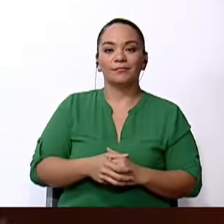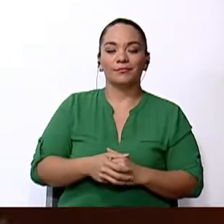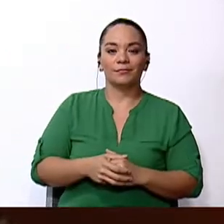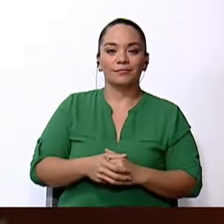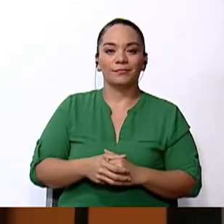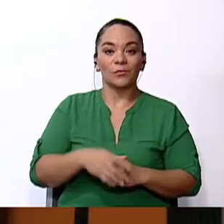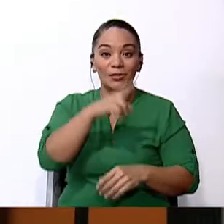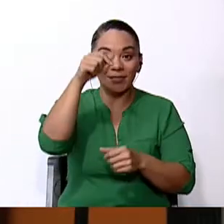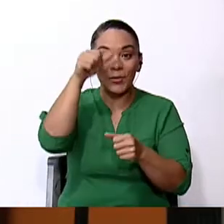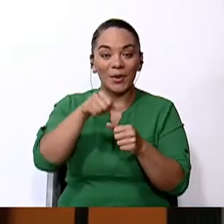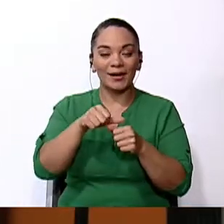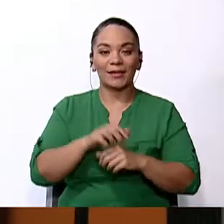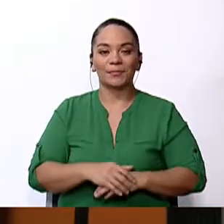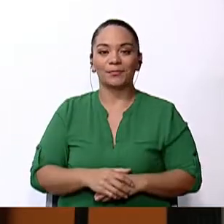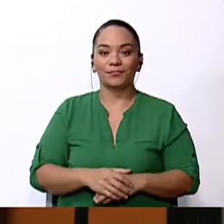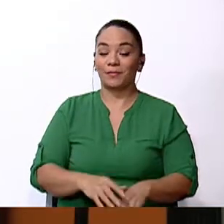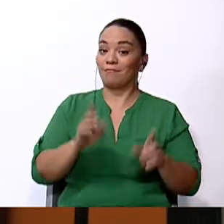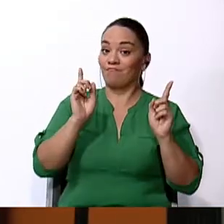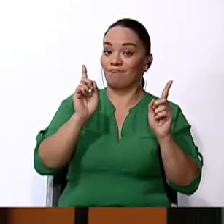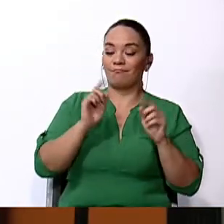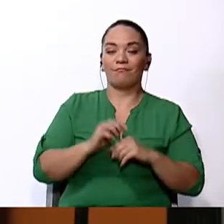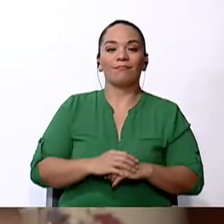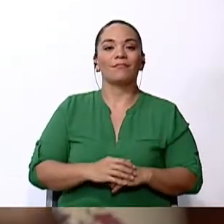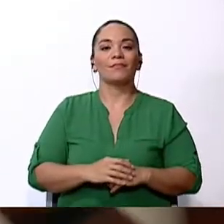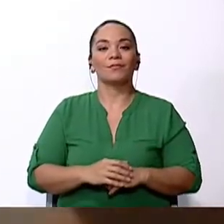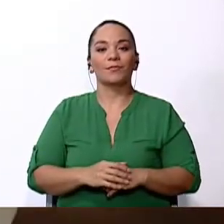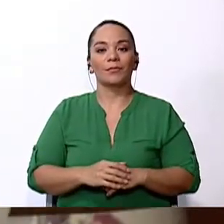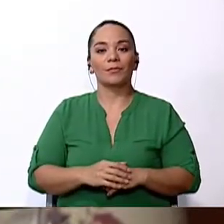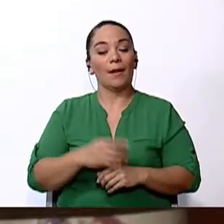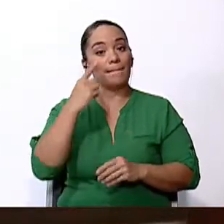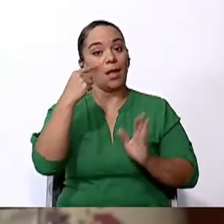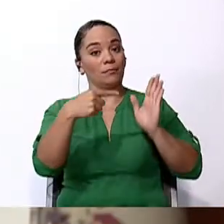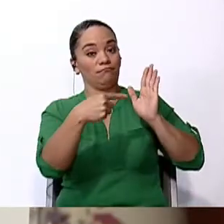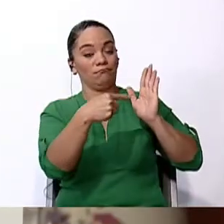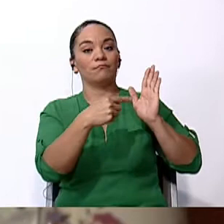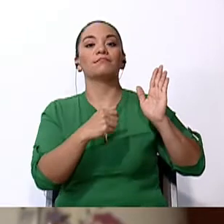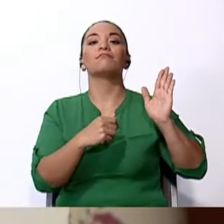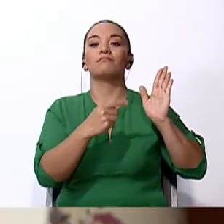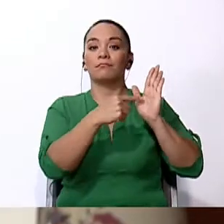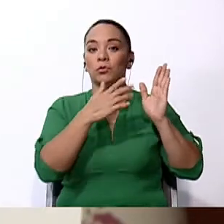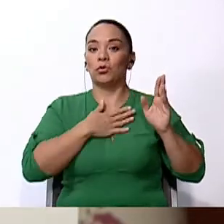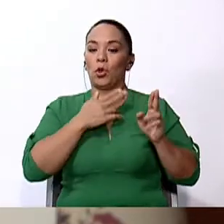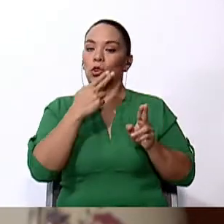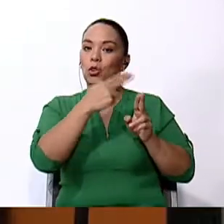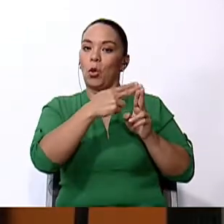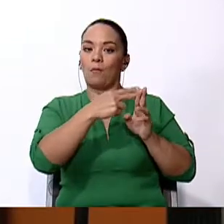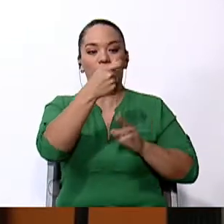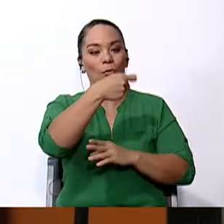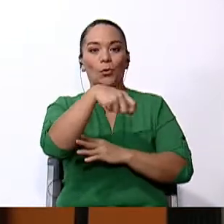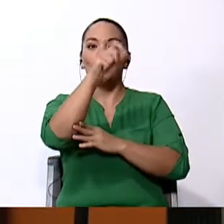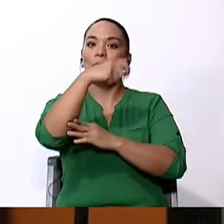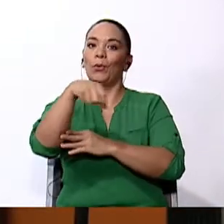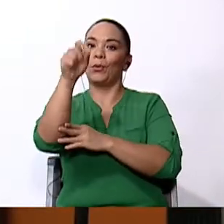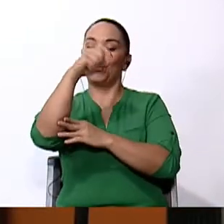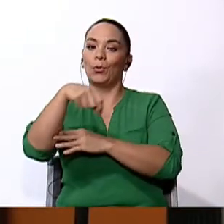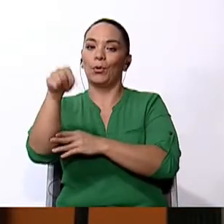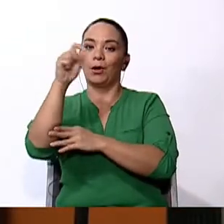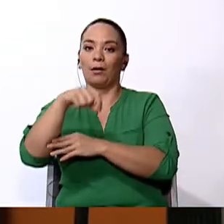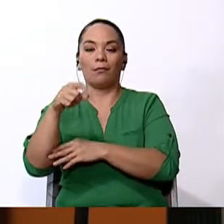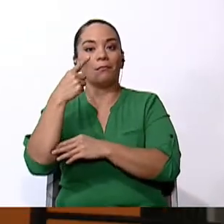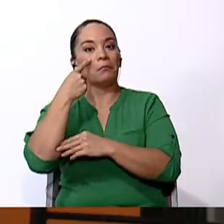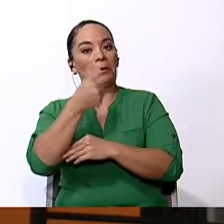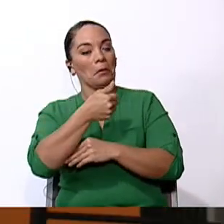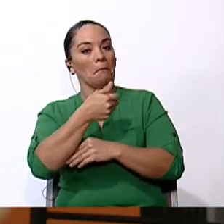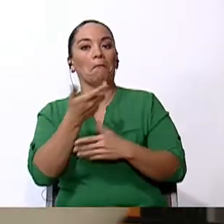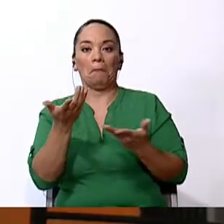¿Sí se acordaron? Bueno, vean, aquí hice una... Bueno, hice mi nombre en letra cursiva y así se ve. No creo que quedó